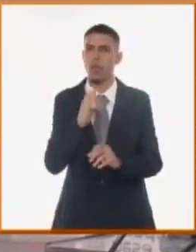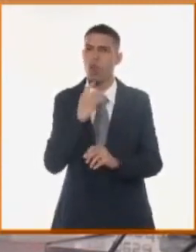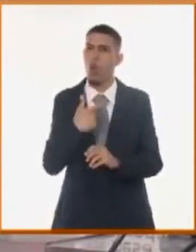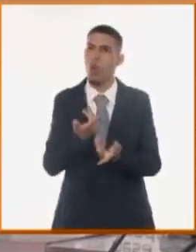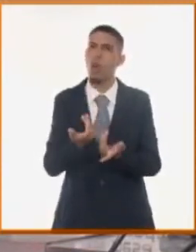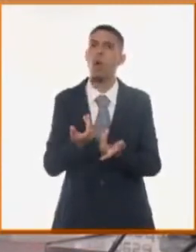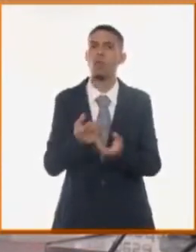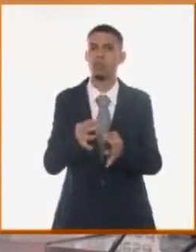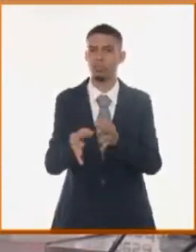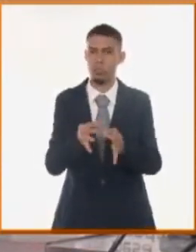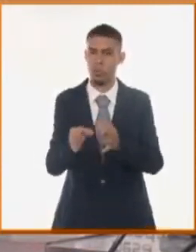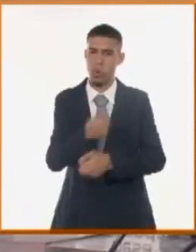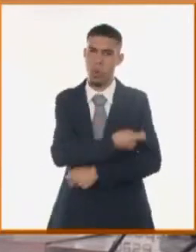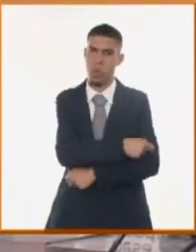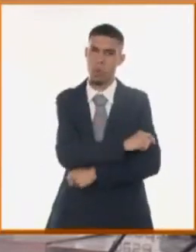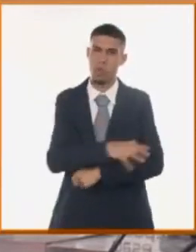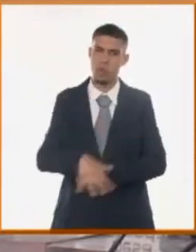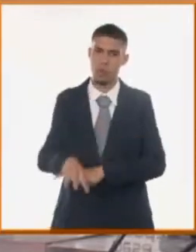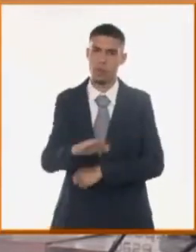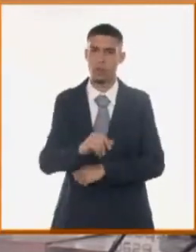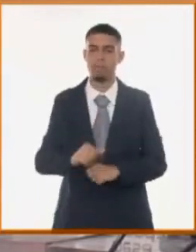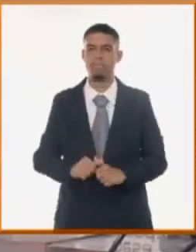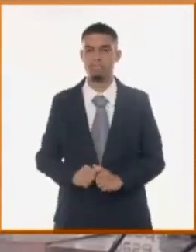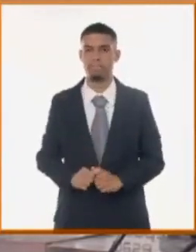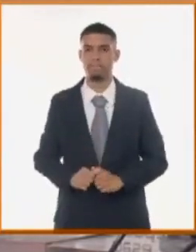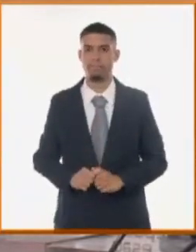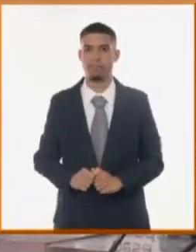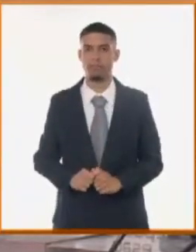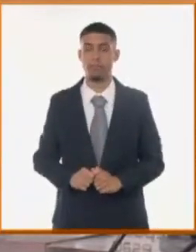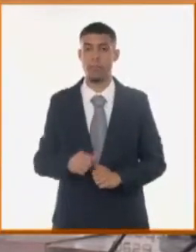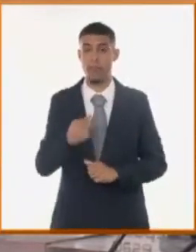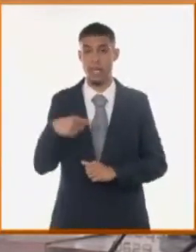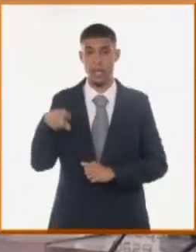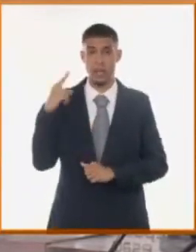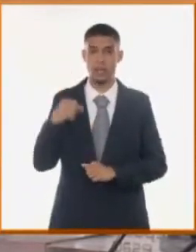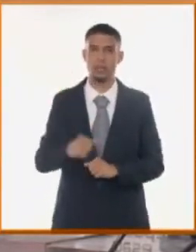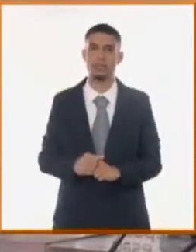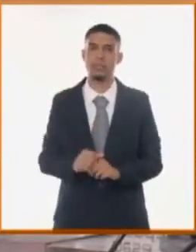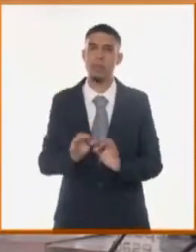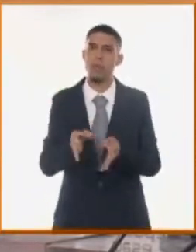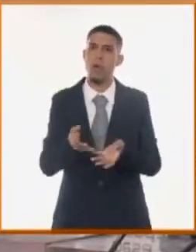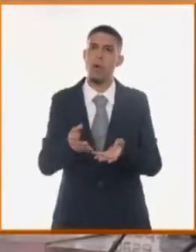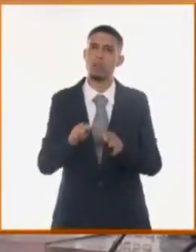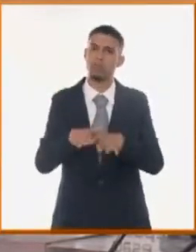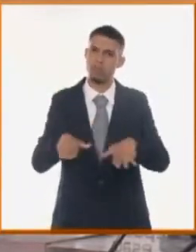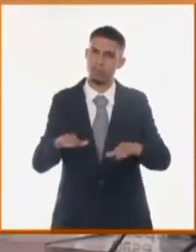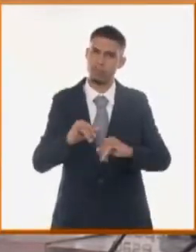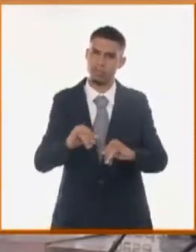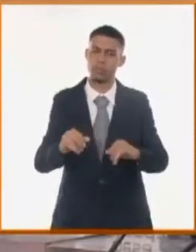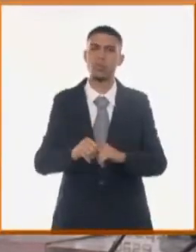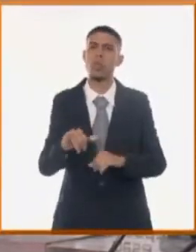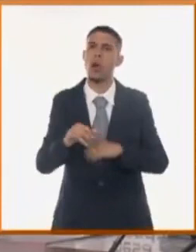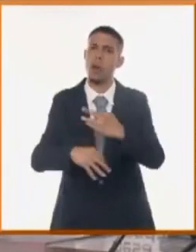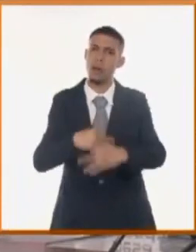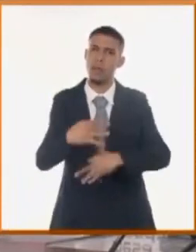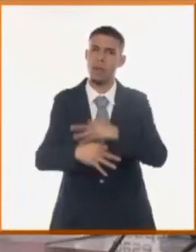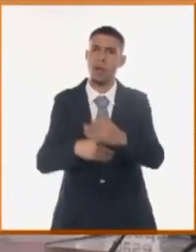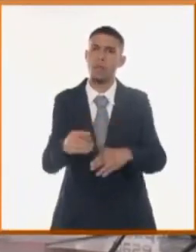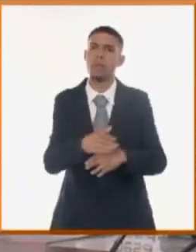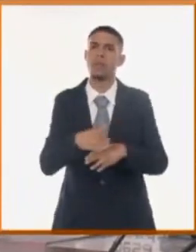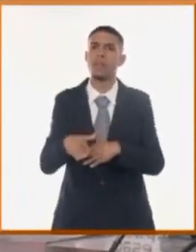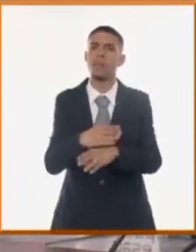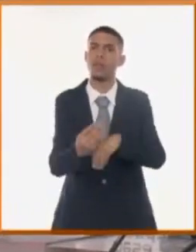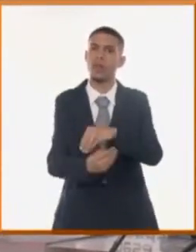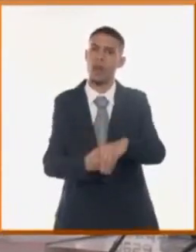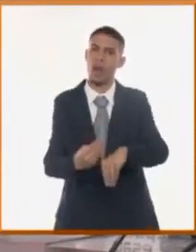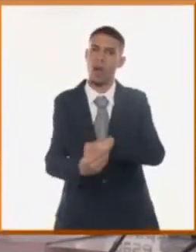especialmente en la transformación digital del país. Ayer dimos elementos importantes, sobre todo de las transformaciones que en